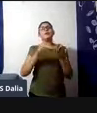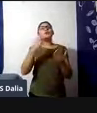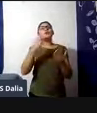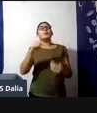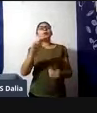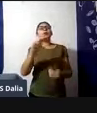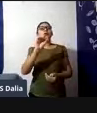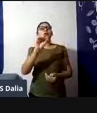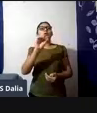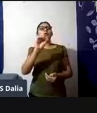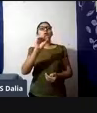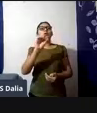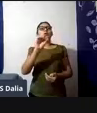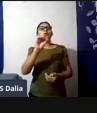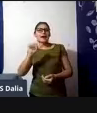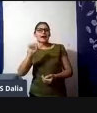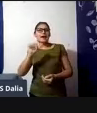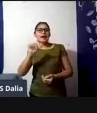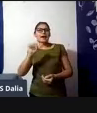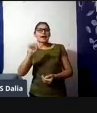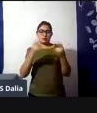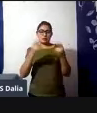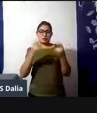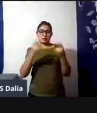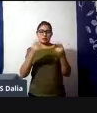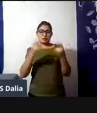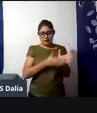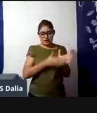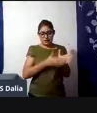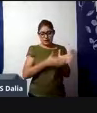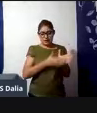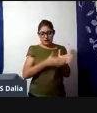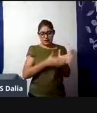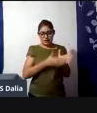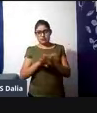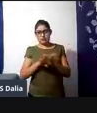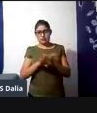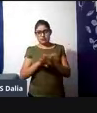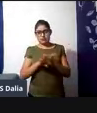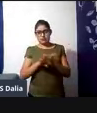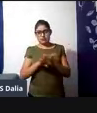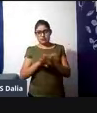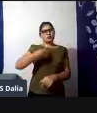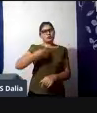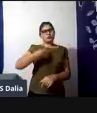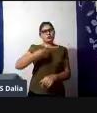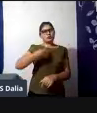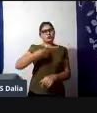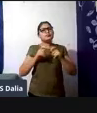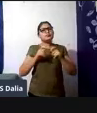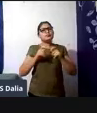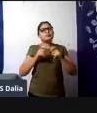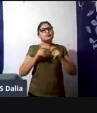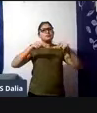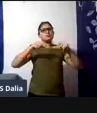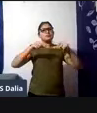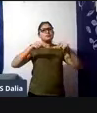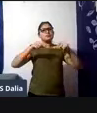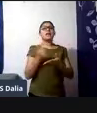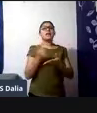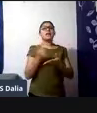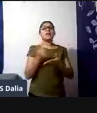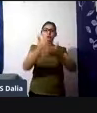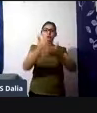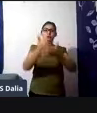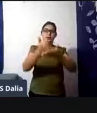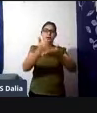para mí es muy importante aportar en esta época de la vida que estamos viviendo herramientas para los padres de familia, para los educadores, para